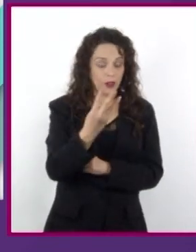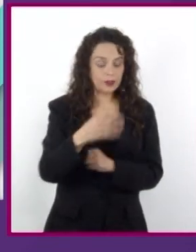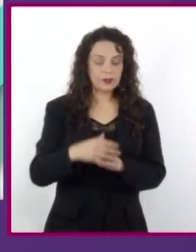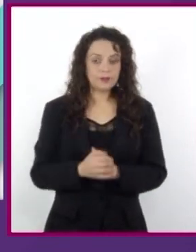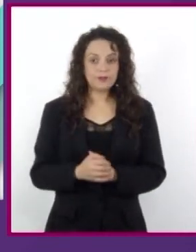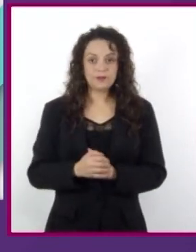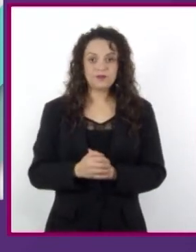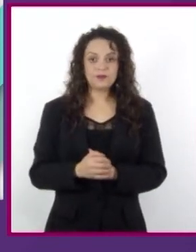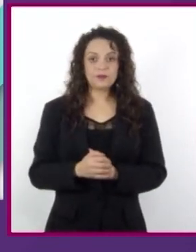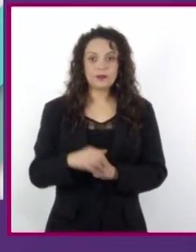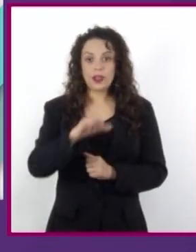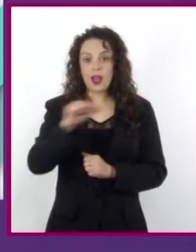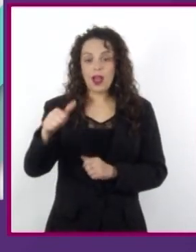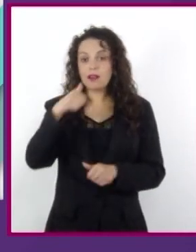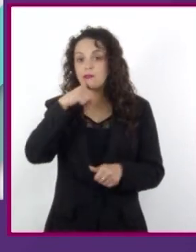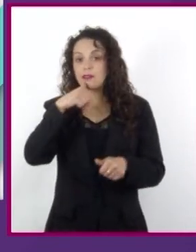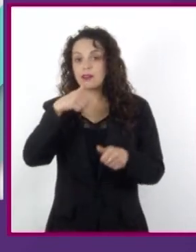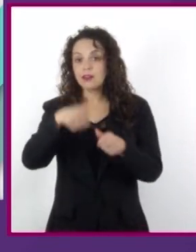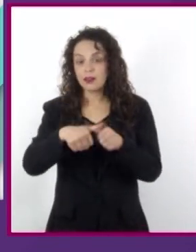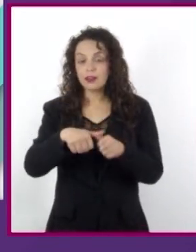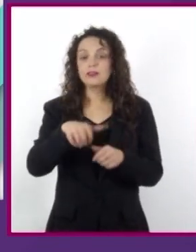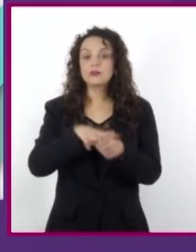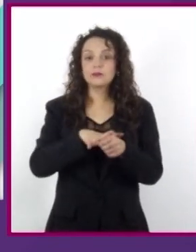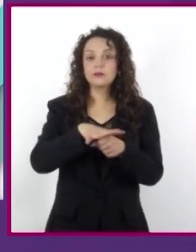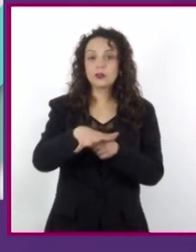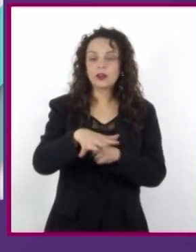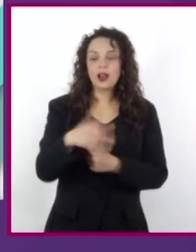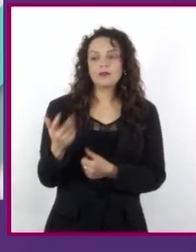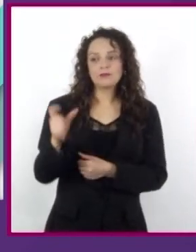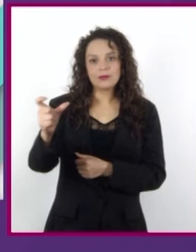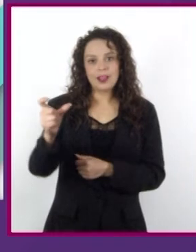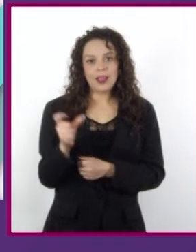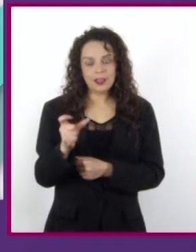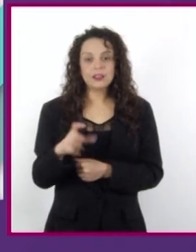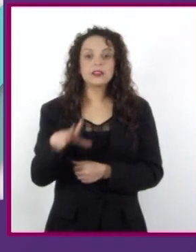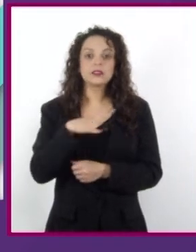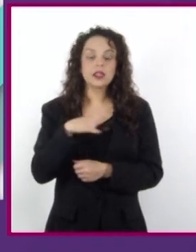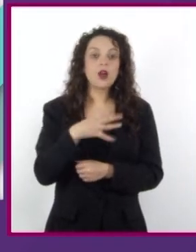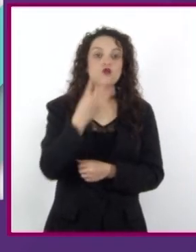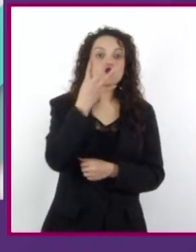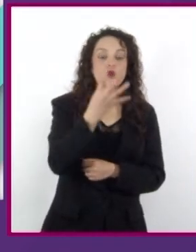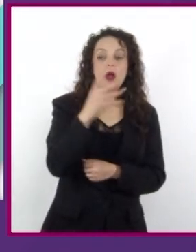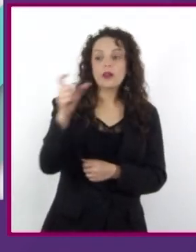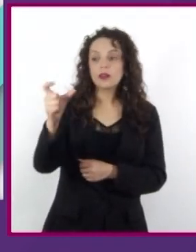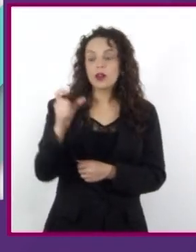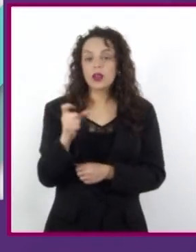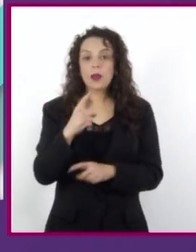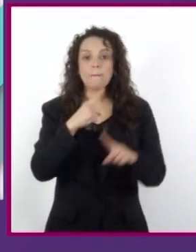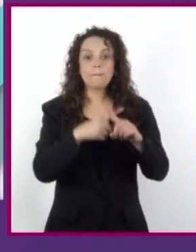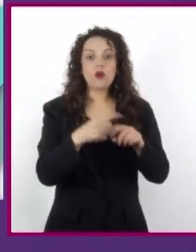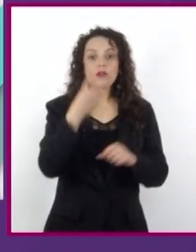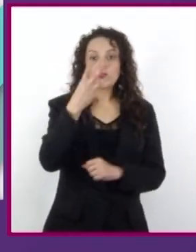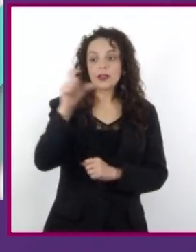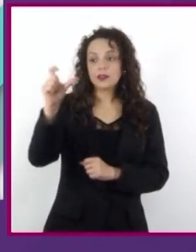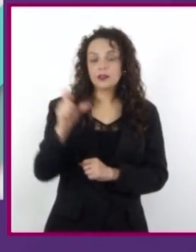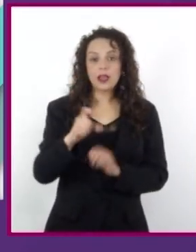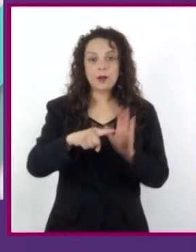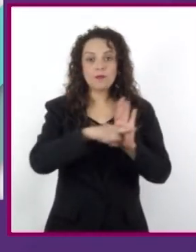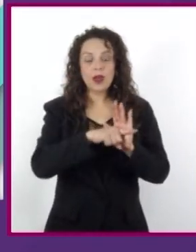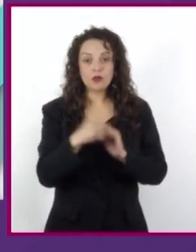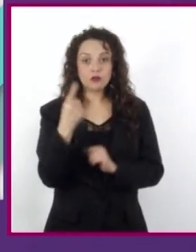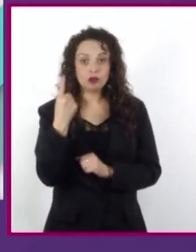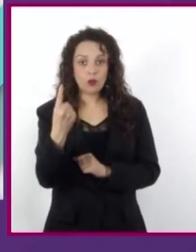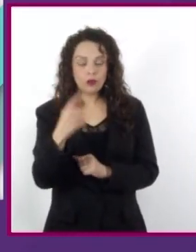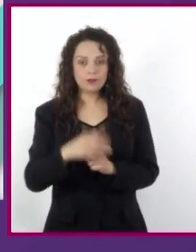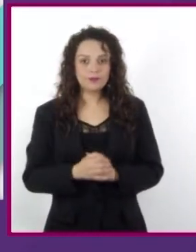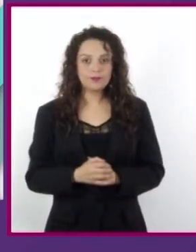parte literal es x, obteniendo 4x por 3x menos 1.